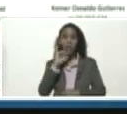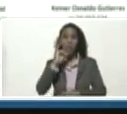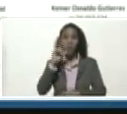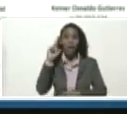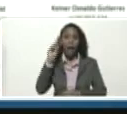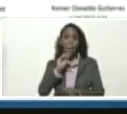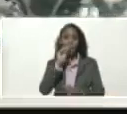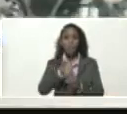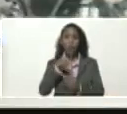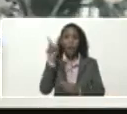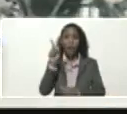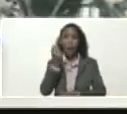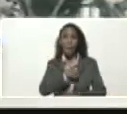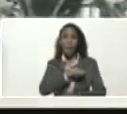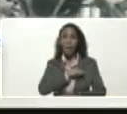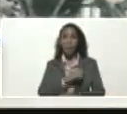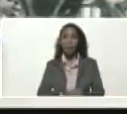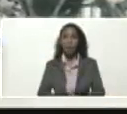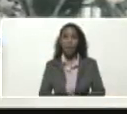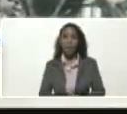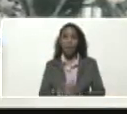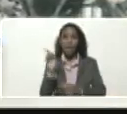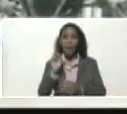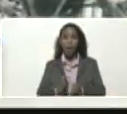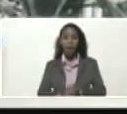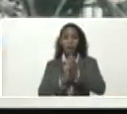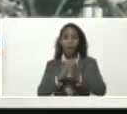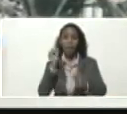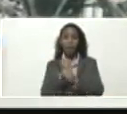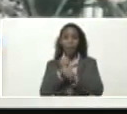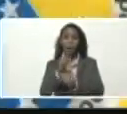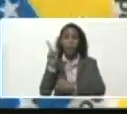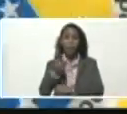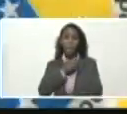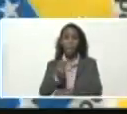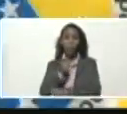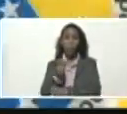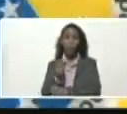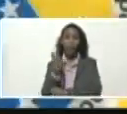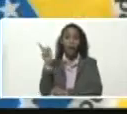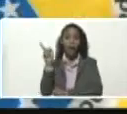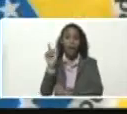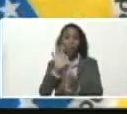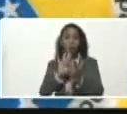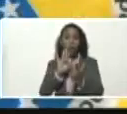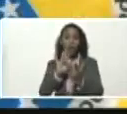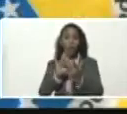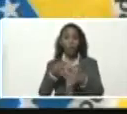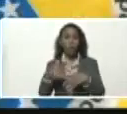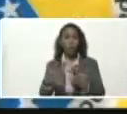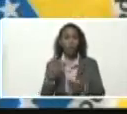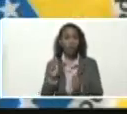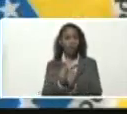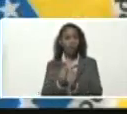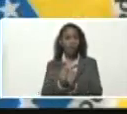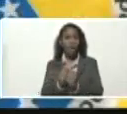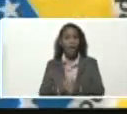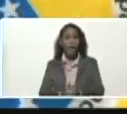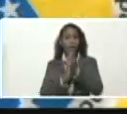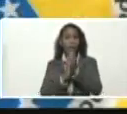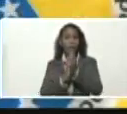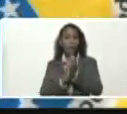España y dirige sus operaciones de financiamiento en conexión con líderes